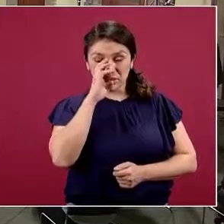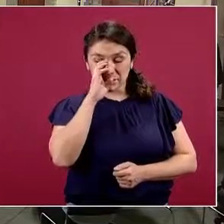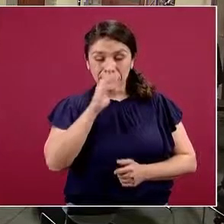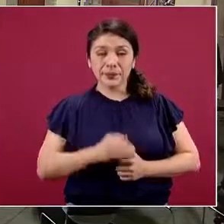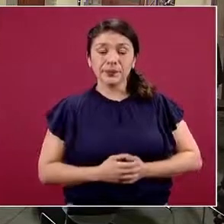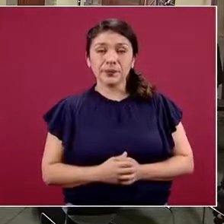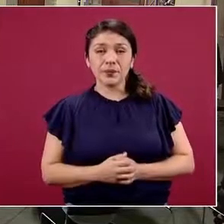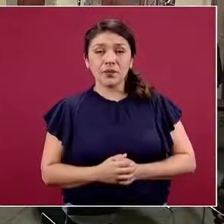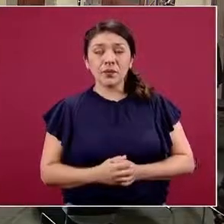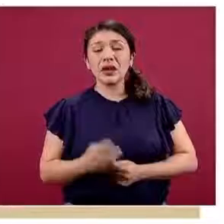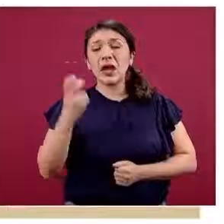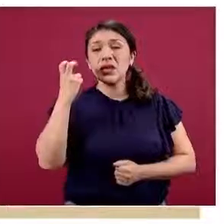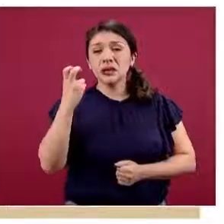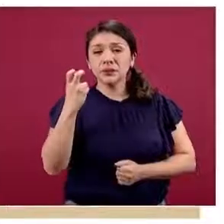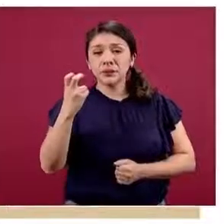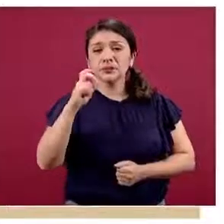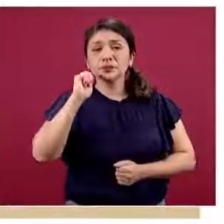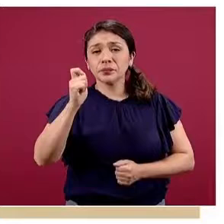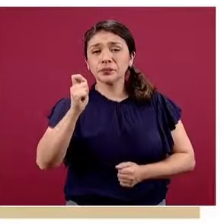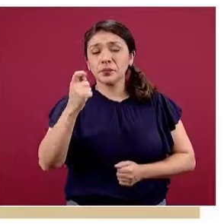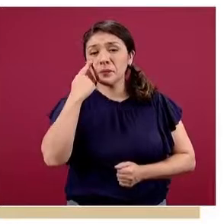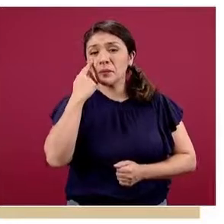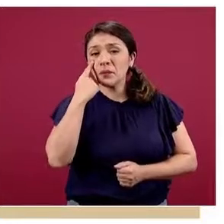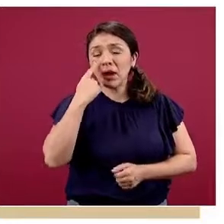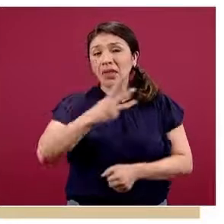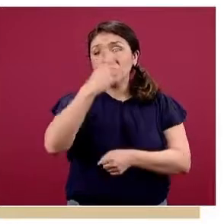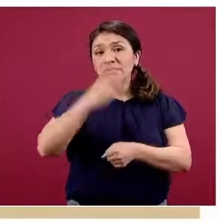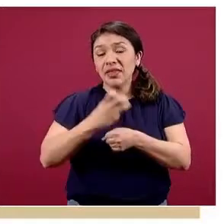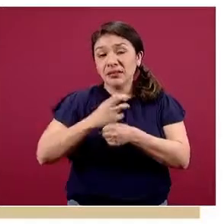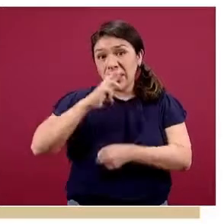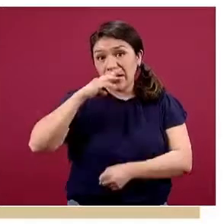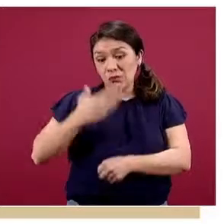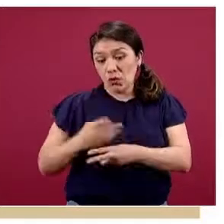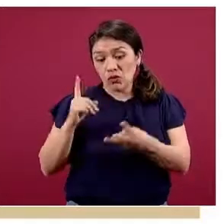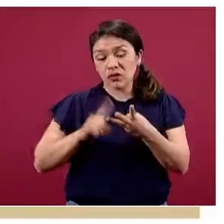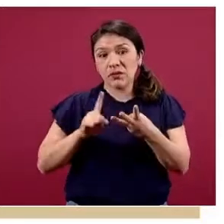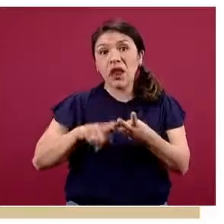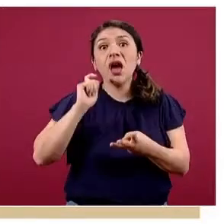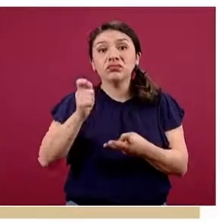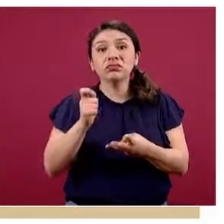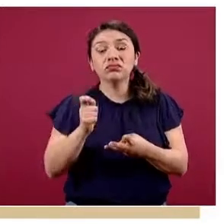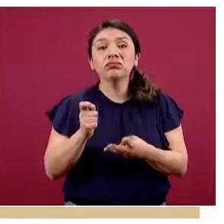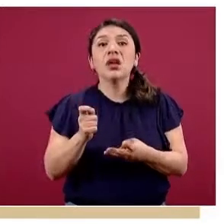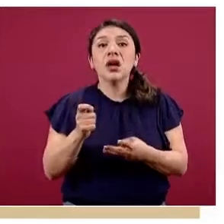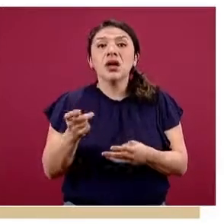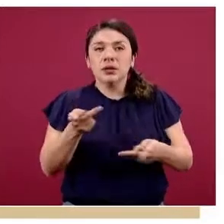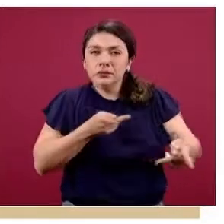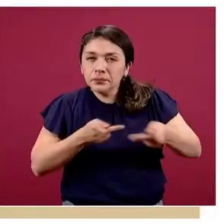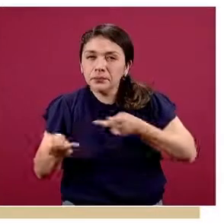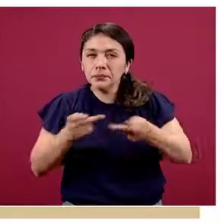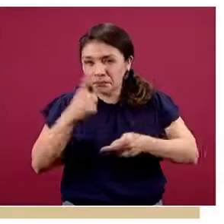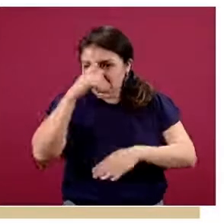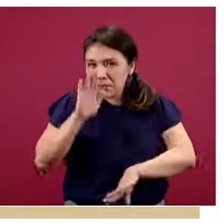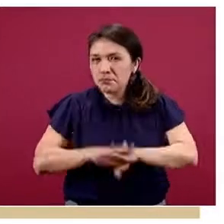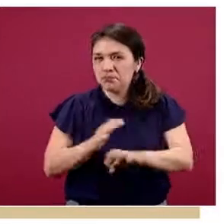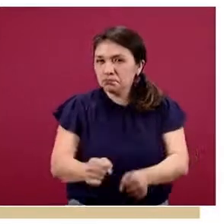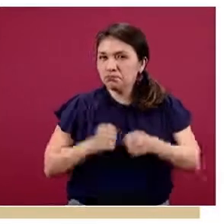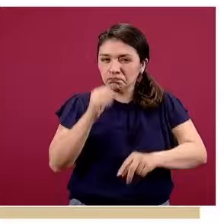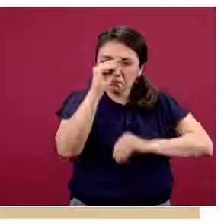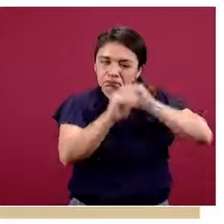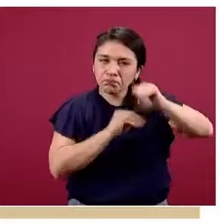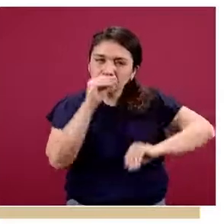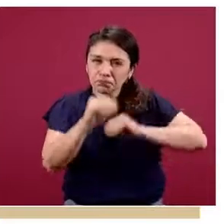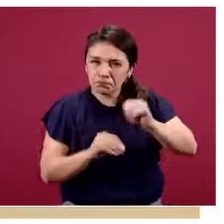Entonces, en este sentido, la tercera responsabilidad es la organización y el reforzamiento de las capacidades. Como ya